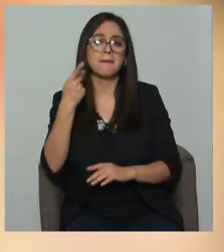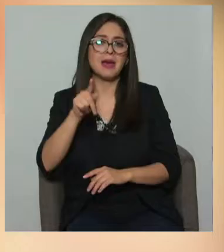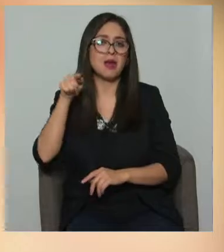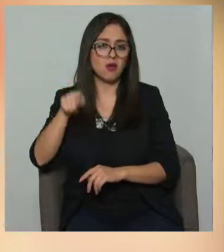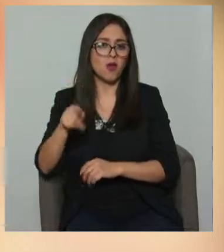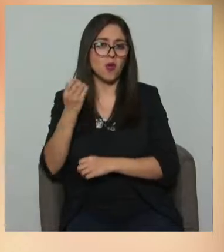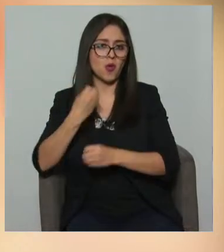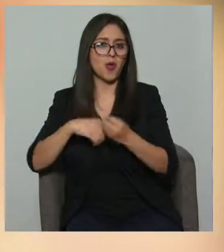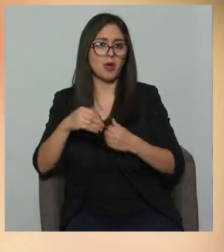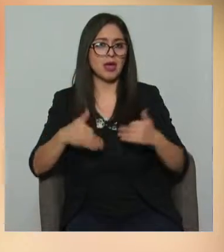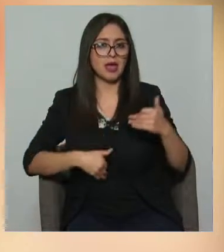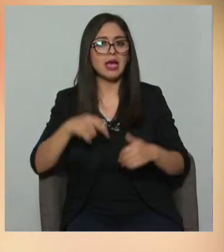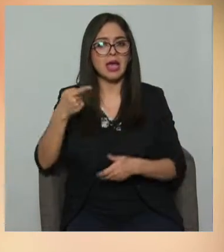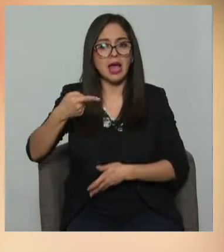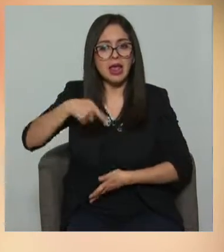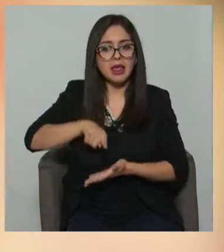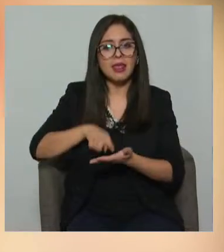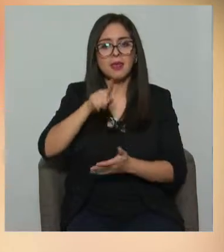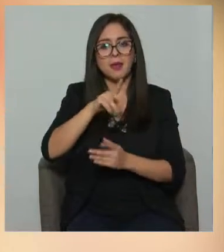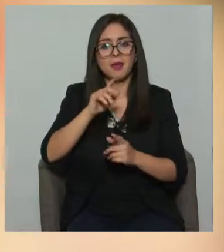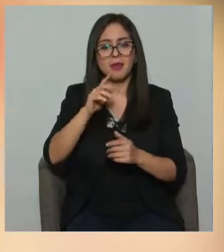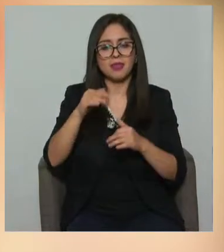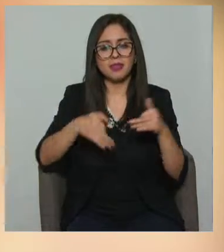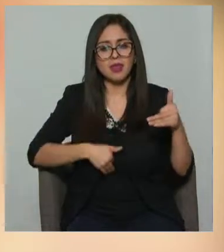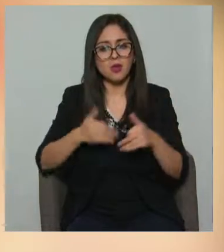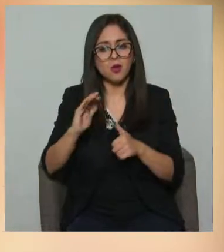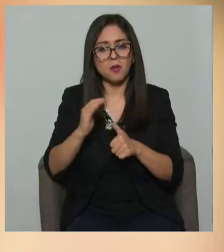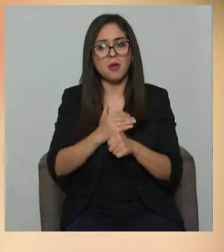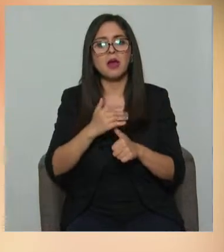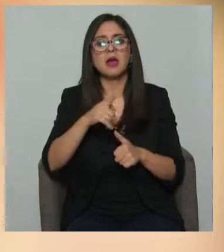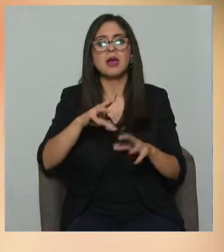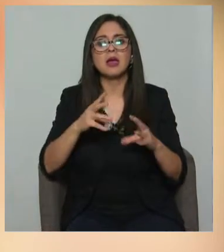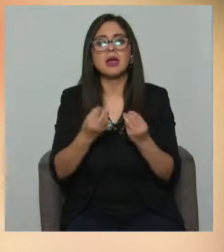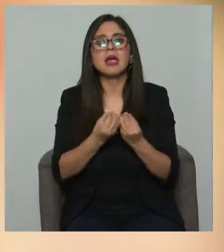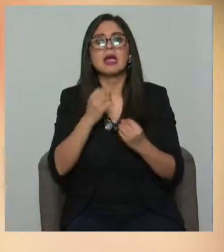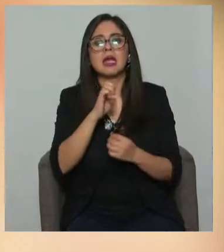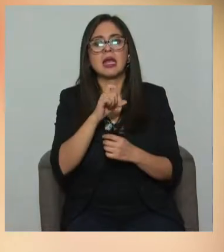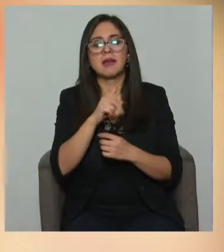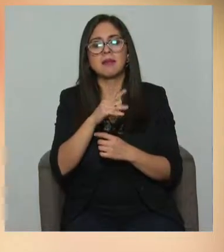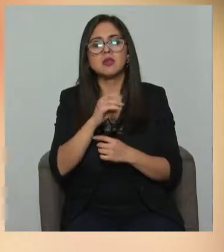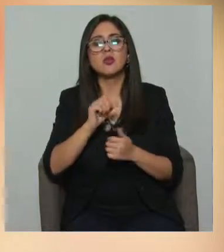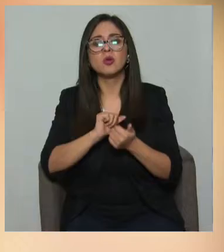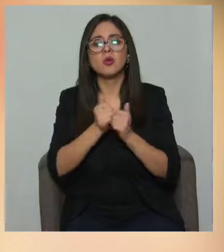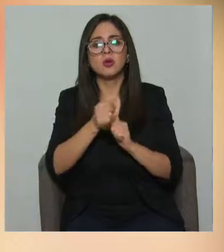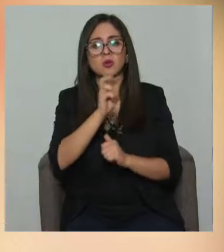del espacio de Teatro Bar El Vicio, que tiene una cartelera muy activa que pueden conocer en